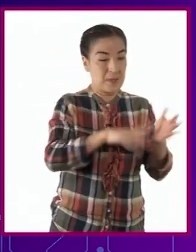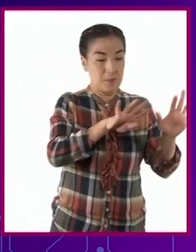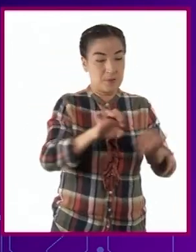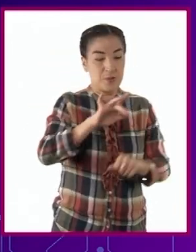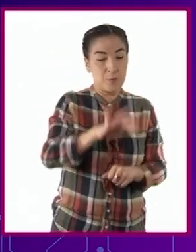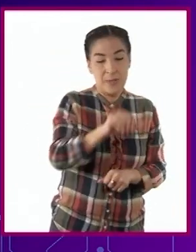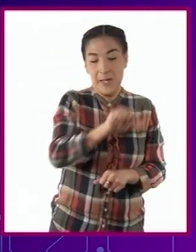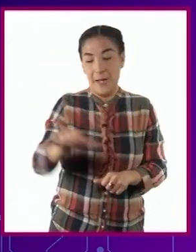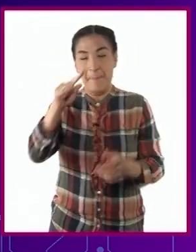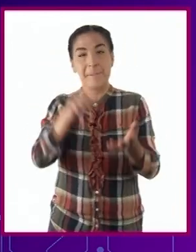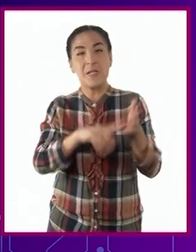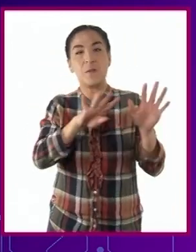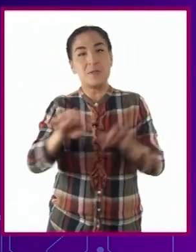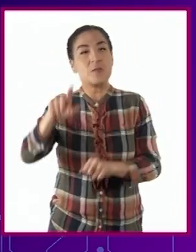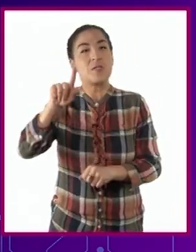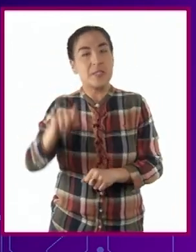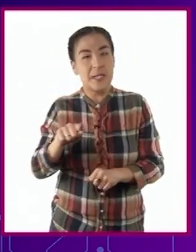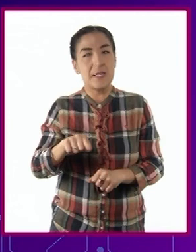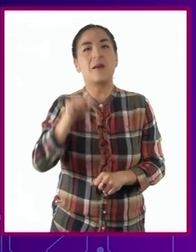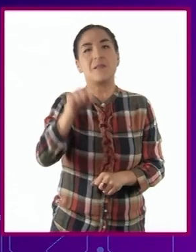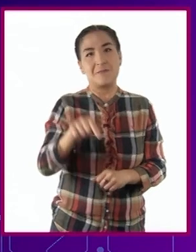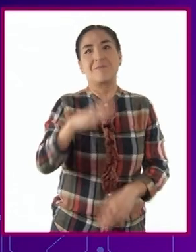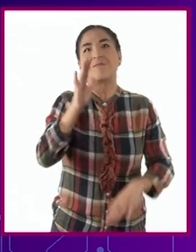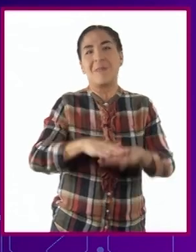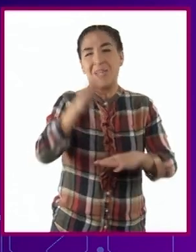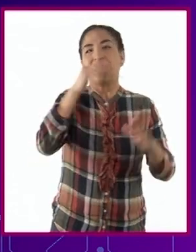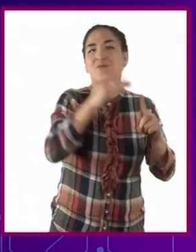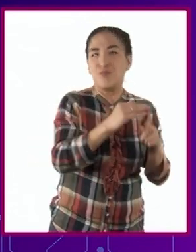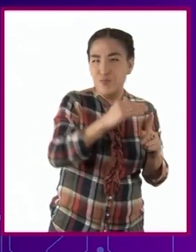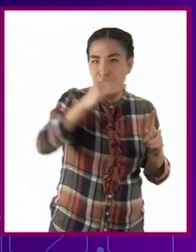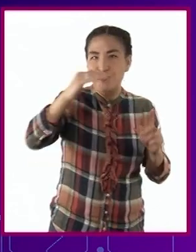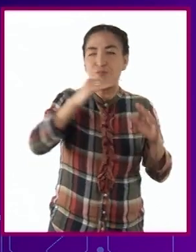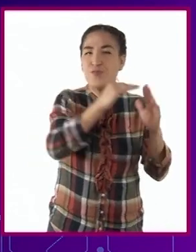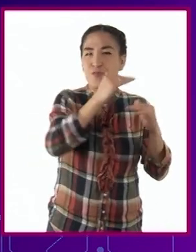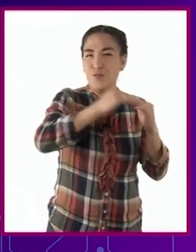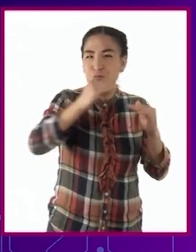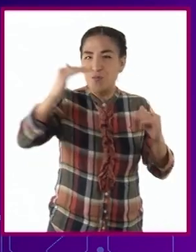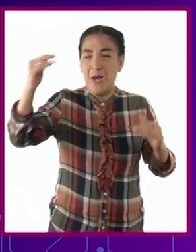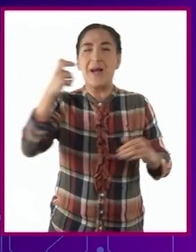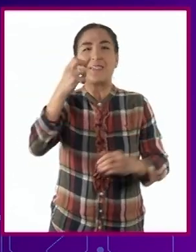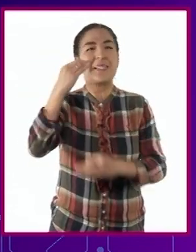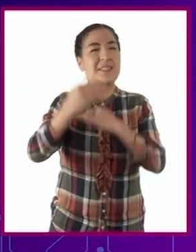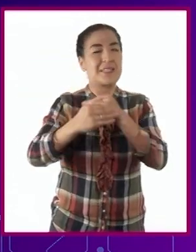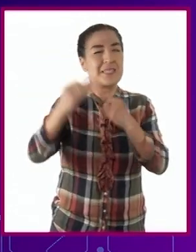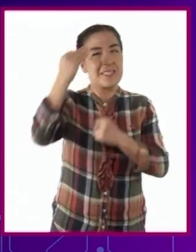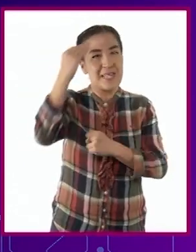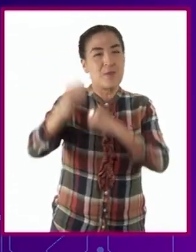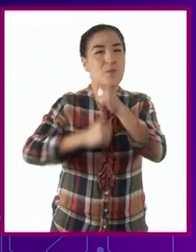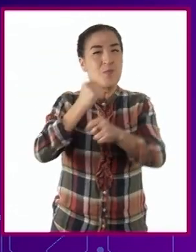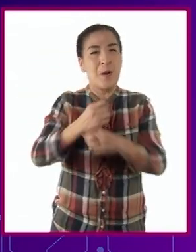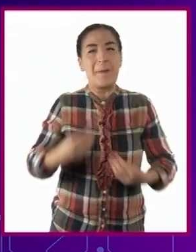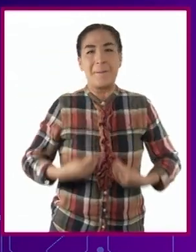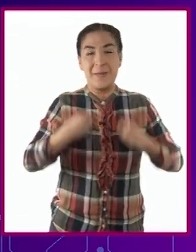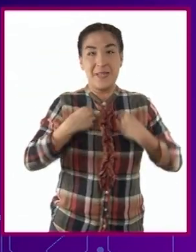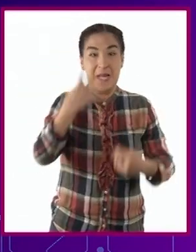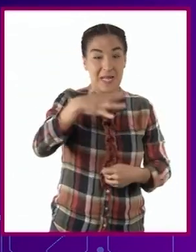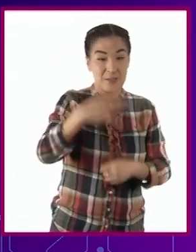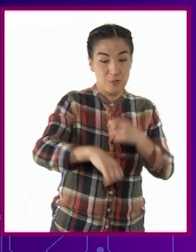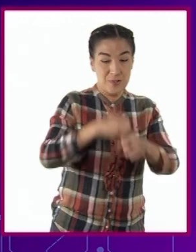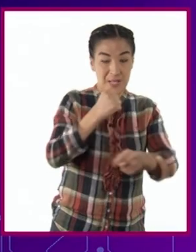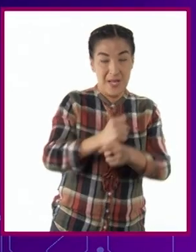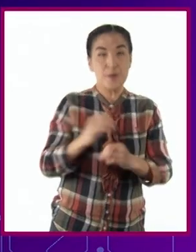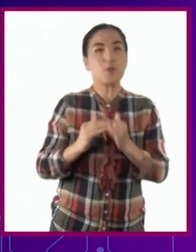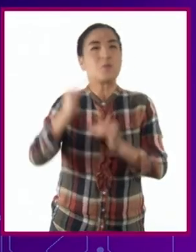a 1970 es cuando más se incrementa la esperanza de vida. Es decir, 14 años más, y del